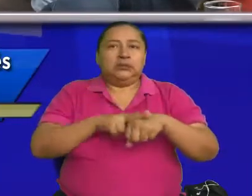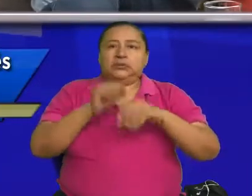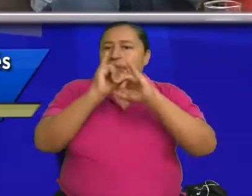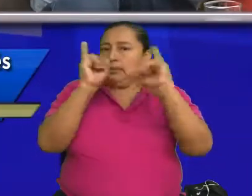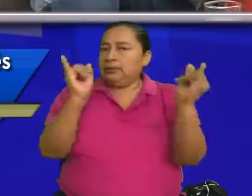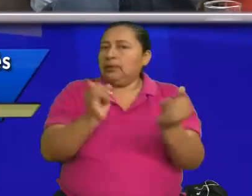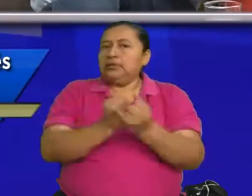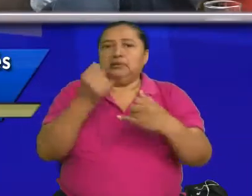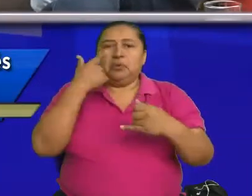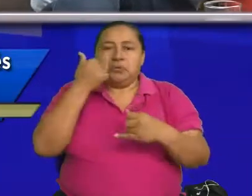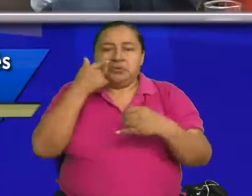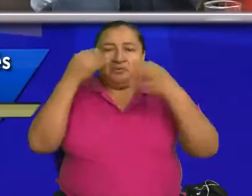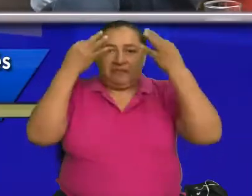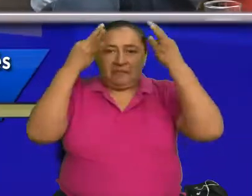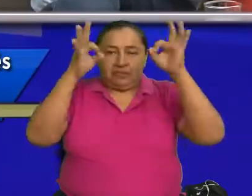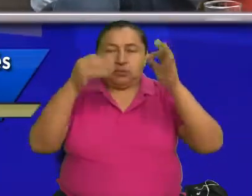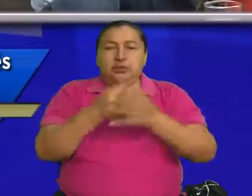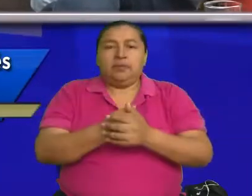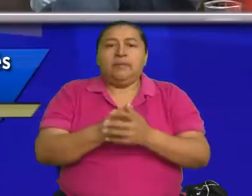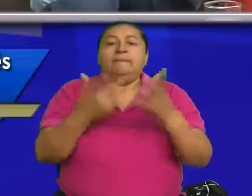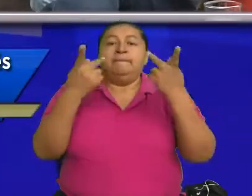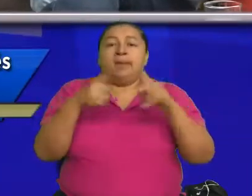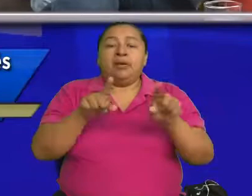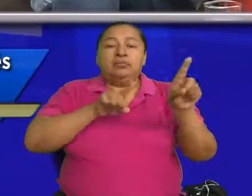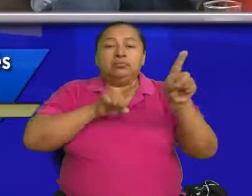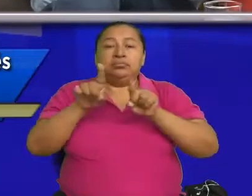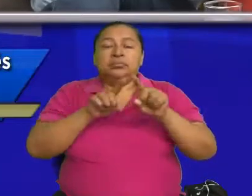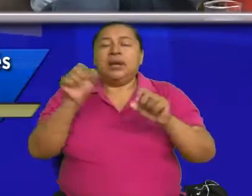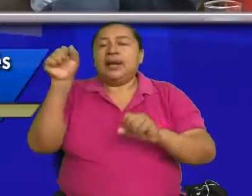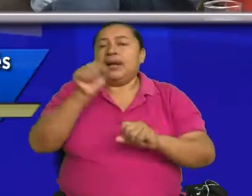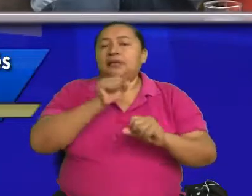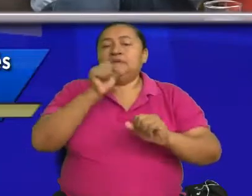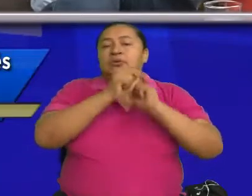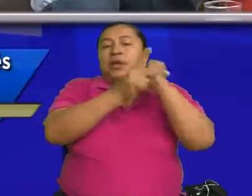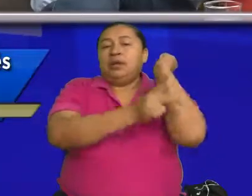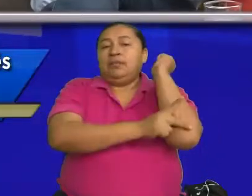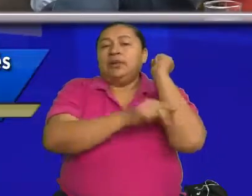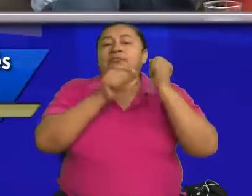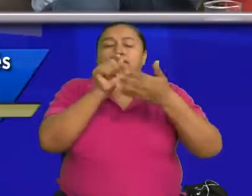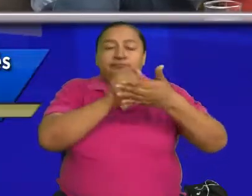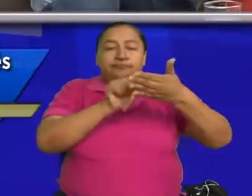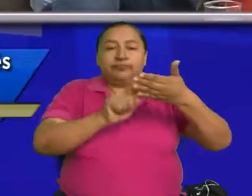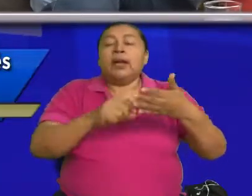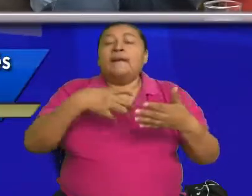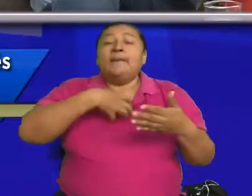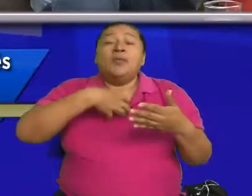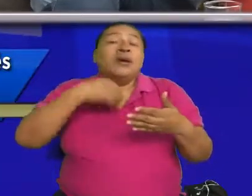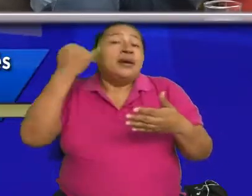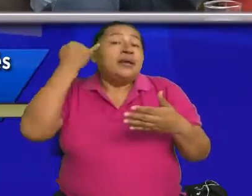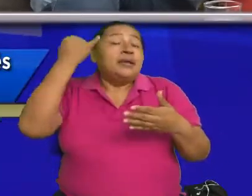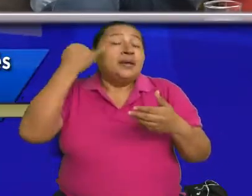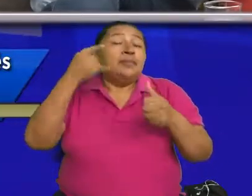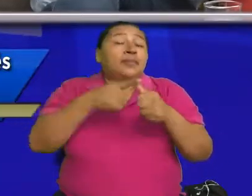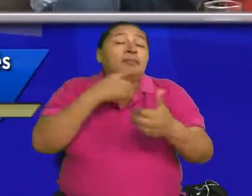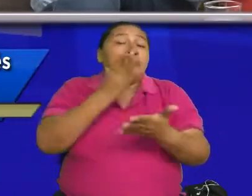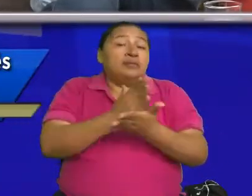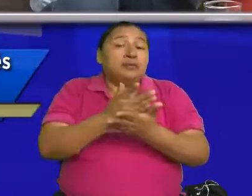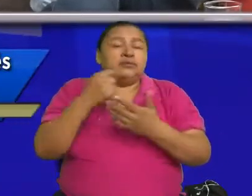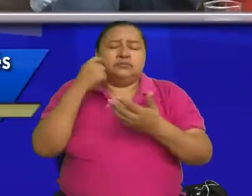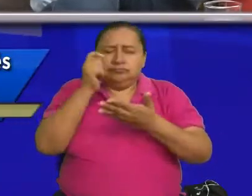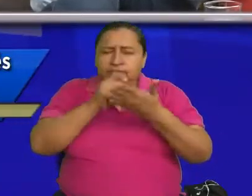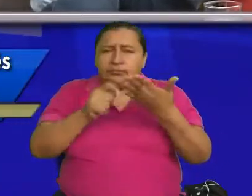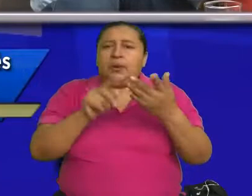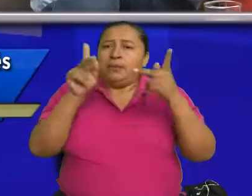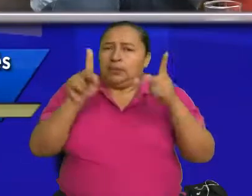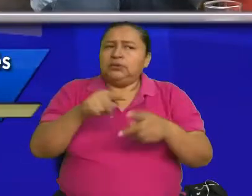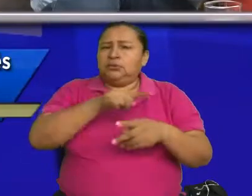internacional. Claro. Pues ahora, un certamen, Canción a la Patria, con la presentación de composiciones inéditas, de parte de estudiantes,